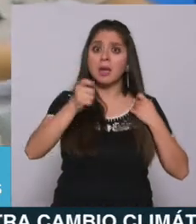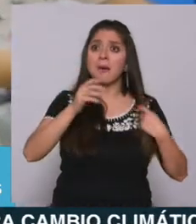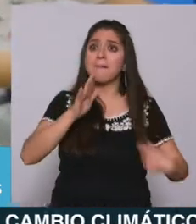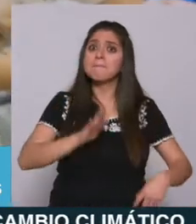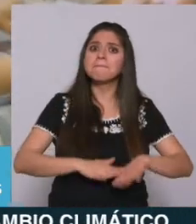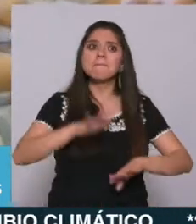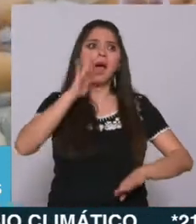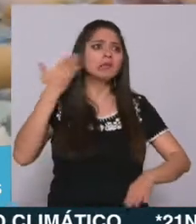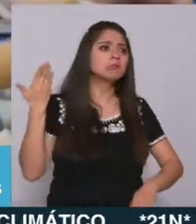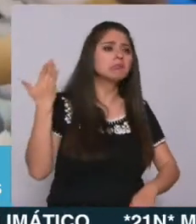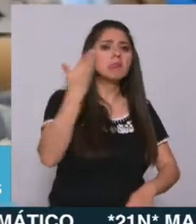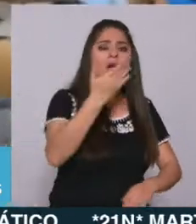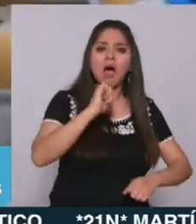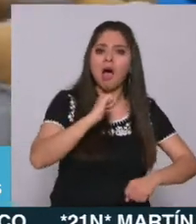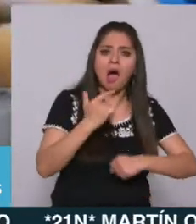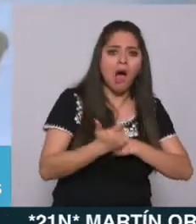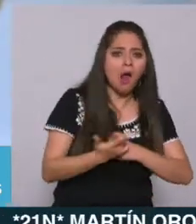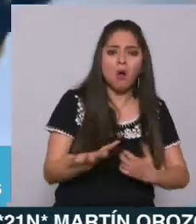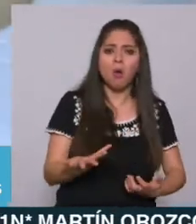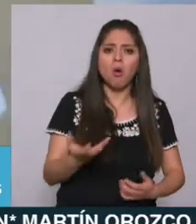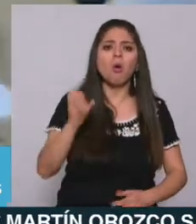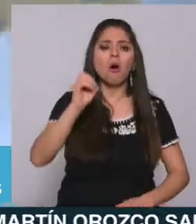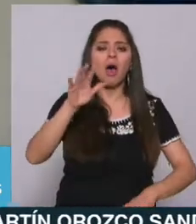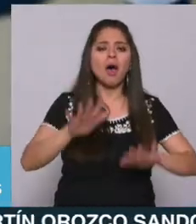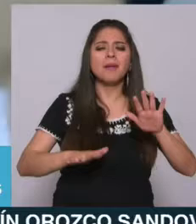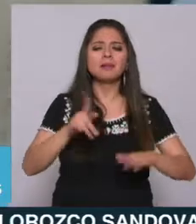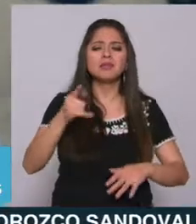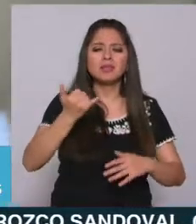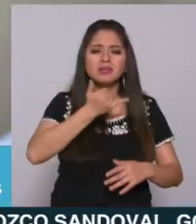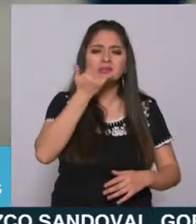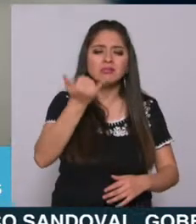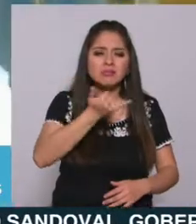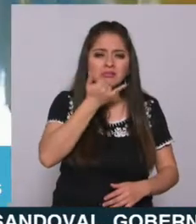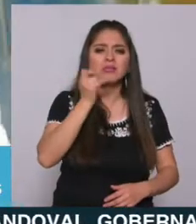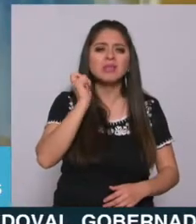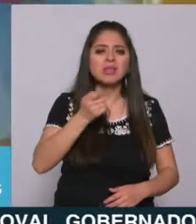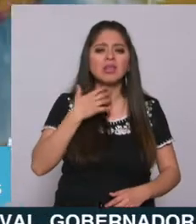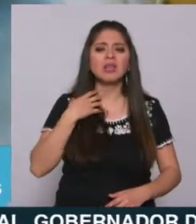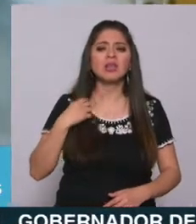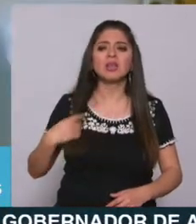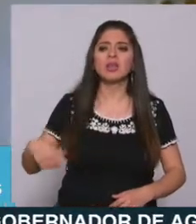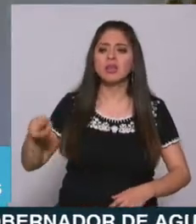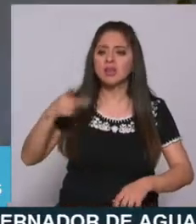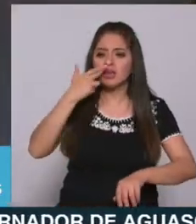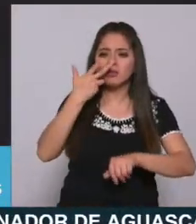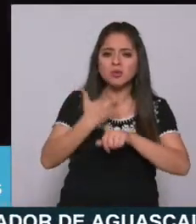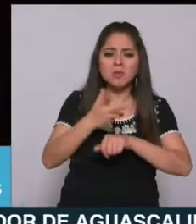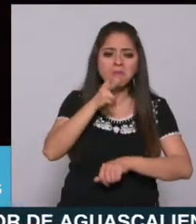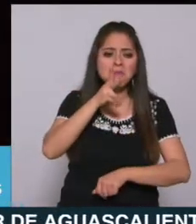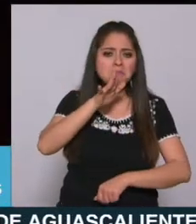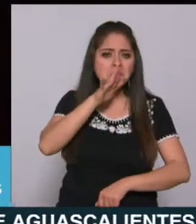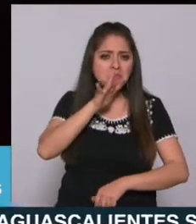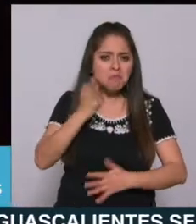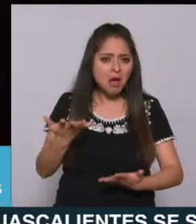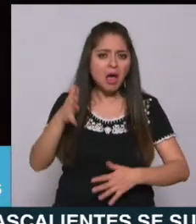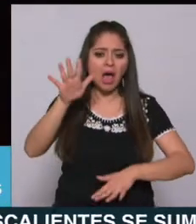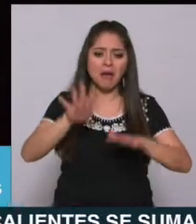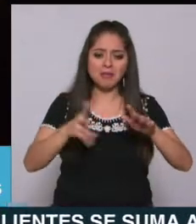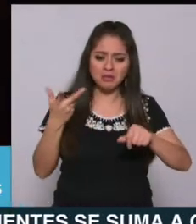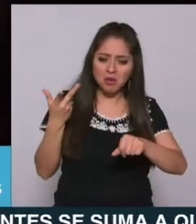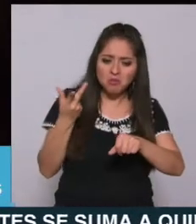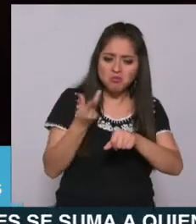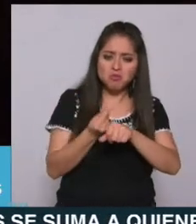no se... equivocadamente se ha hablado de la patria potestad de los padres, equivocadamente de